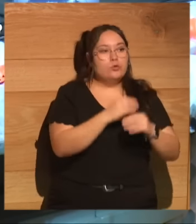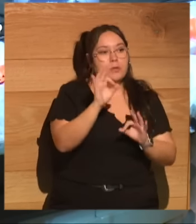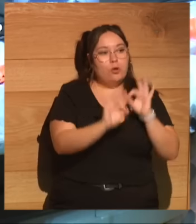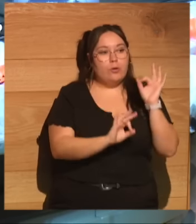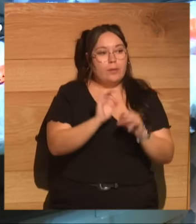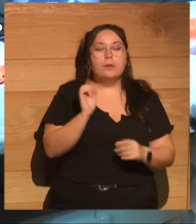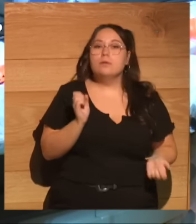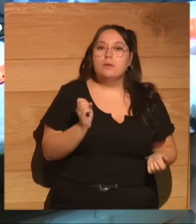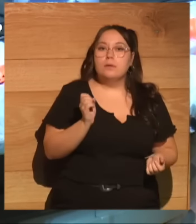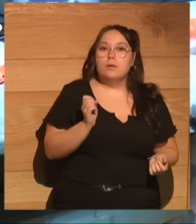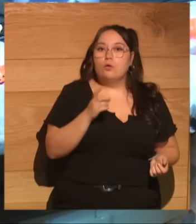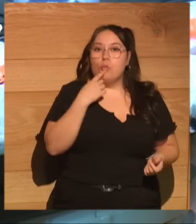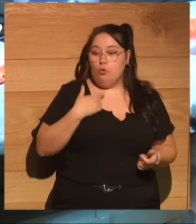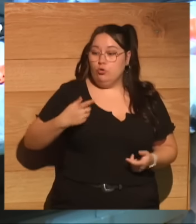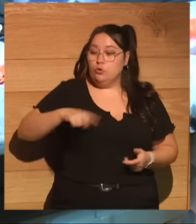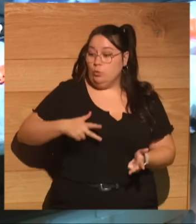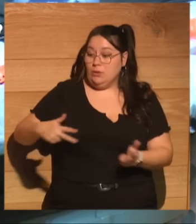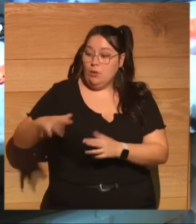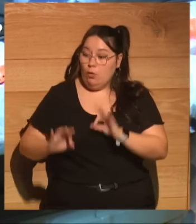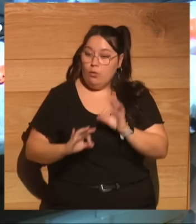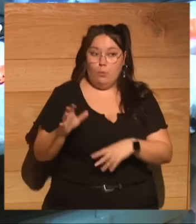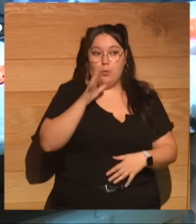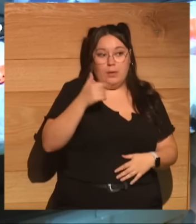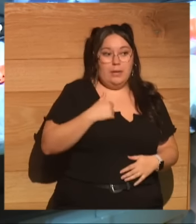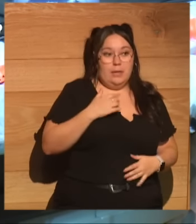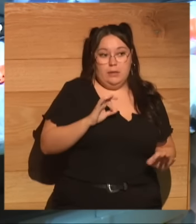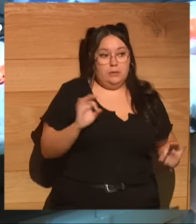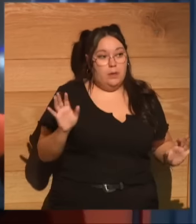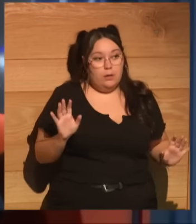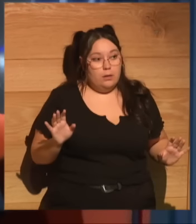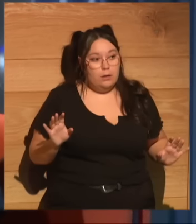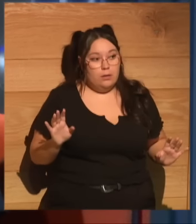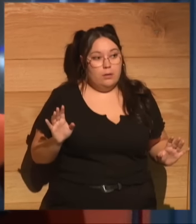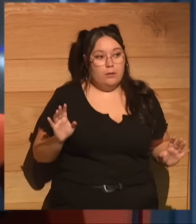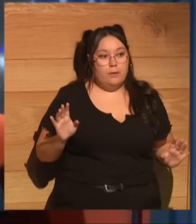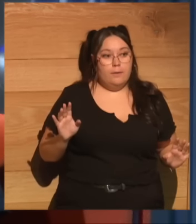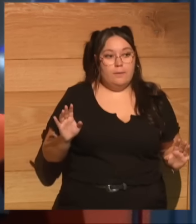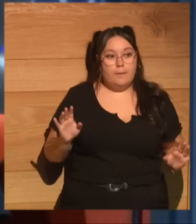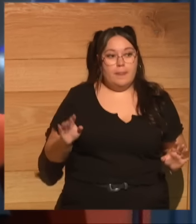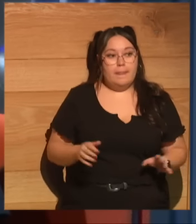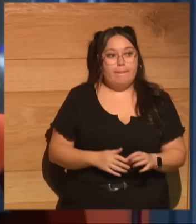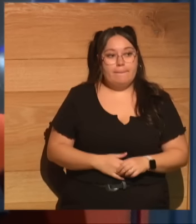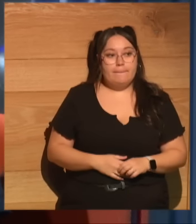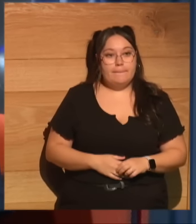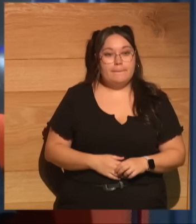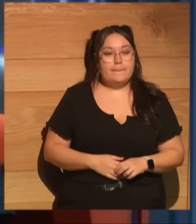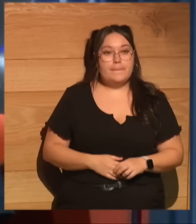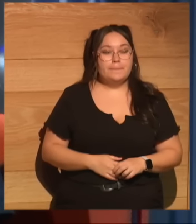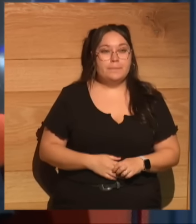¿Piedra, papel o tijera o según estamos sentados ya? Digo, no, porque ya si invadimos, invadimos. No hay a echar piedra, papel.